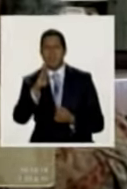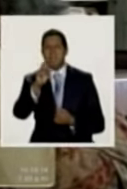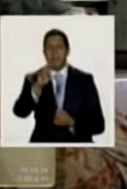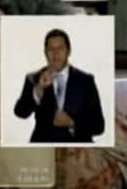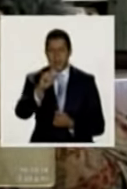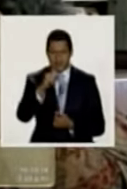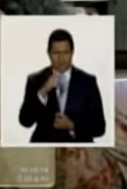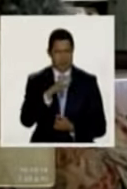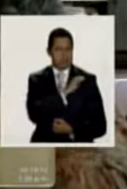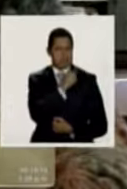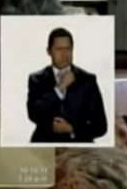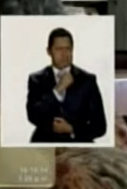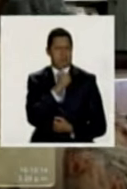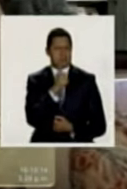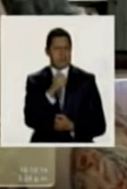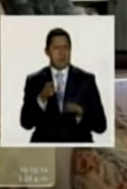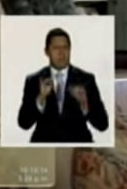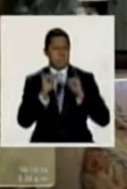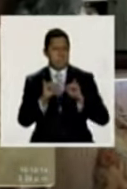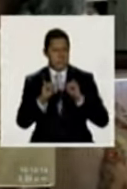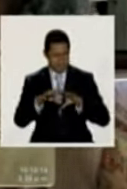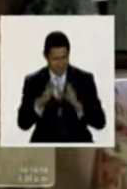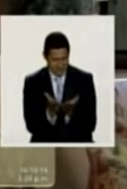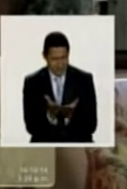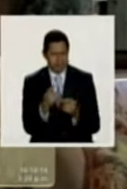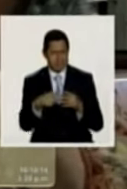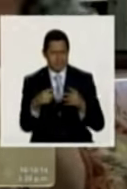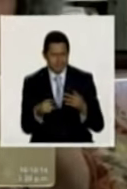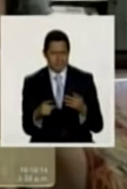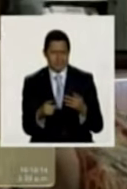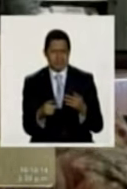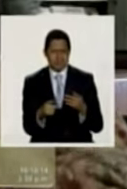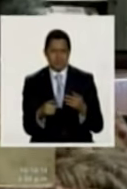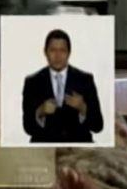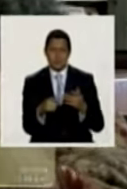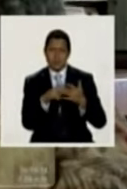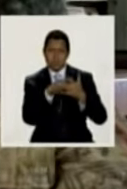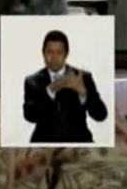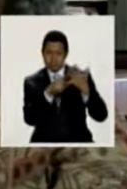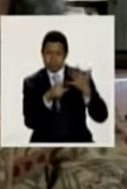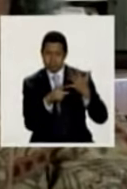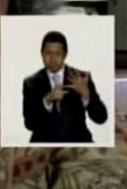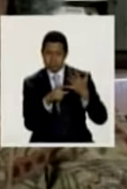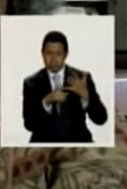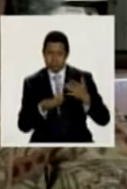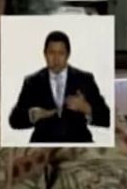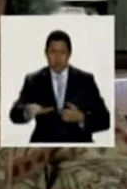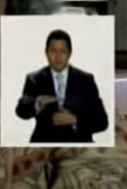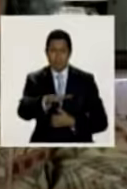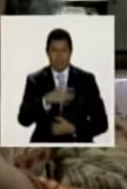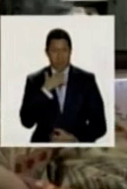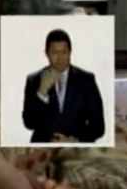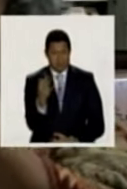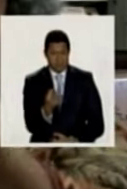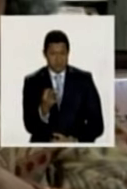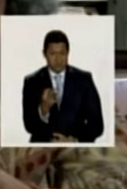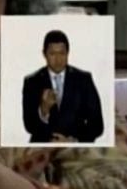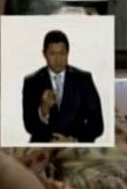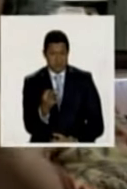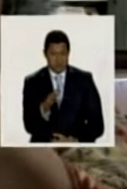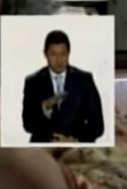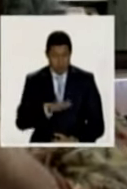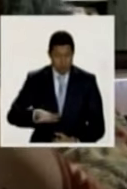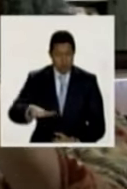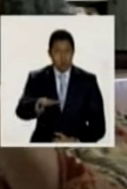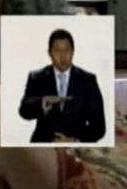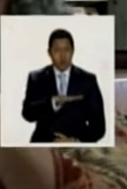Bárbara, Sobre la misma tierra, eso nos coloca en un lugar y en un espacio, ¿verdad? El lugar y el